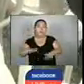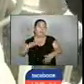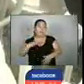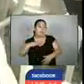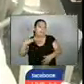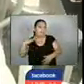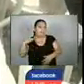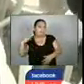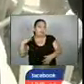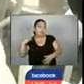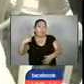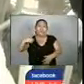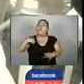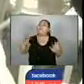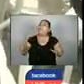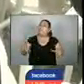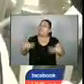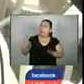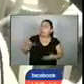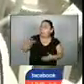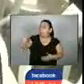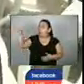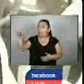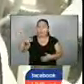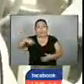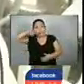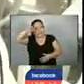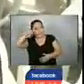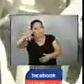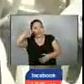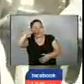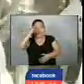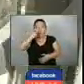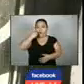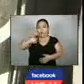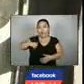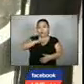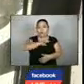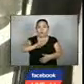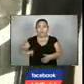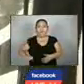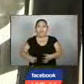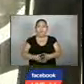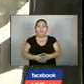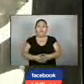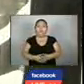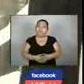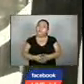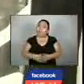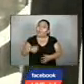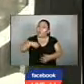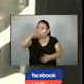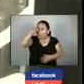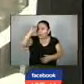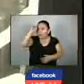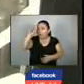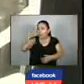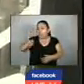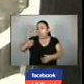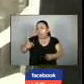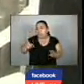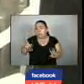y pues mi meta es ir a dar lo mejor que puedo y poner en alto El Salvador. ¿Cómo estabas? No, sí estaba trabajando, ajá,